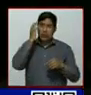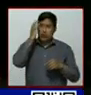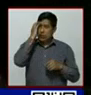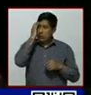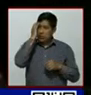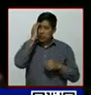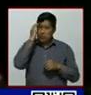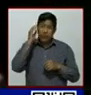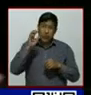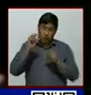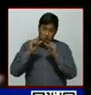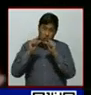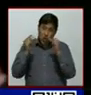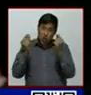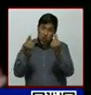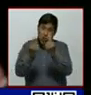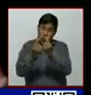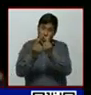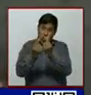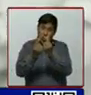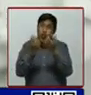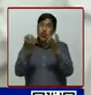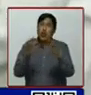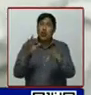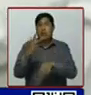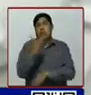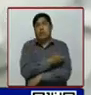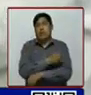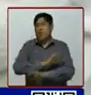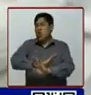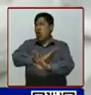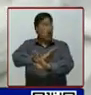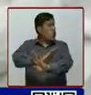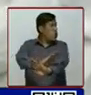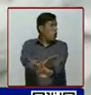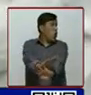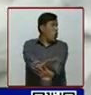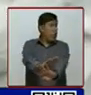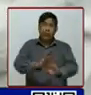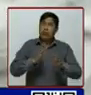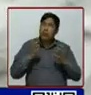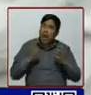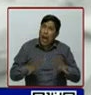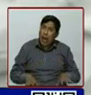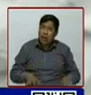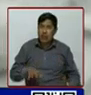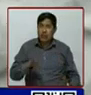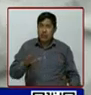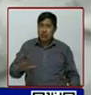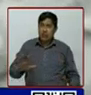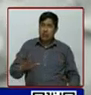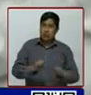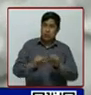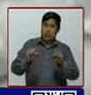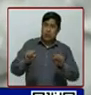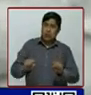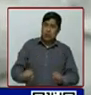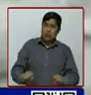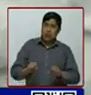estas antivacunas han entrado tan fuerte a los municipios que han hecho pensar a la gente que se va a quedar estéril, ¿no? Y tienen un sistema patriarcal